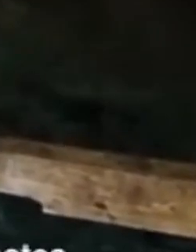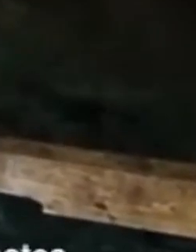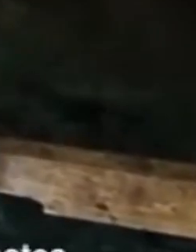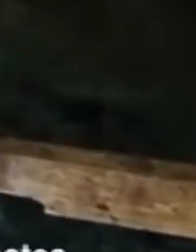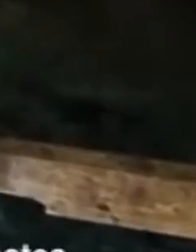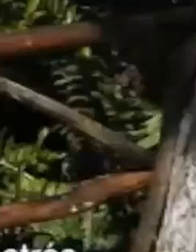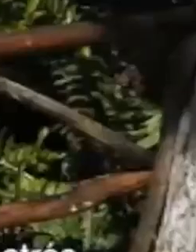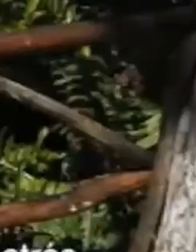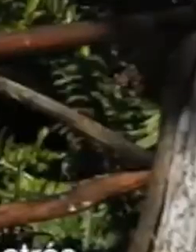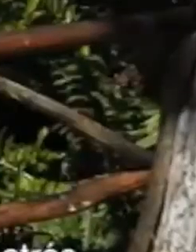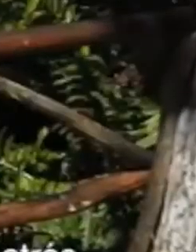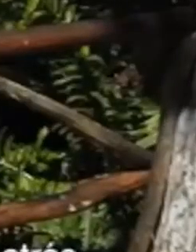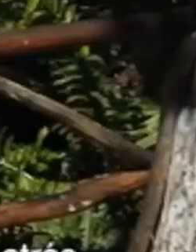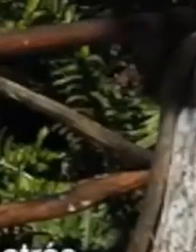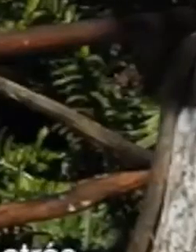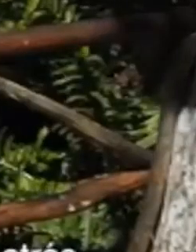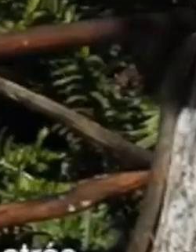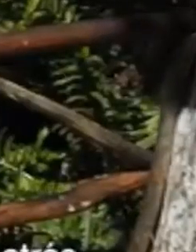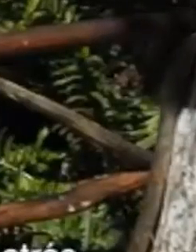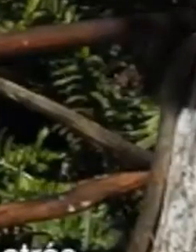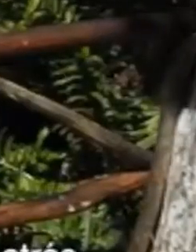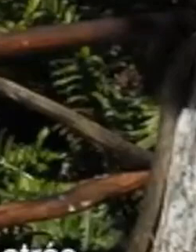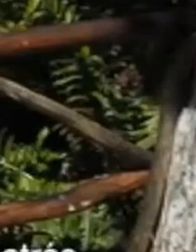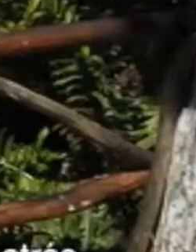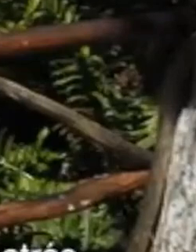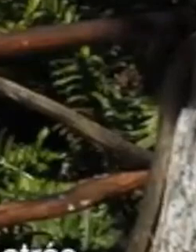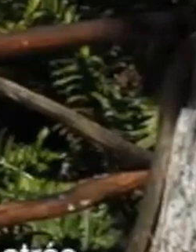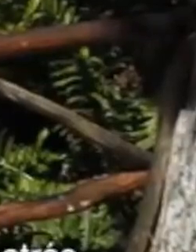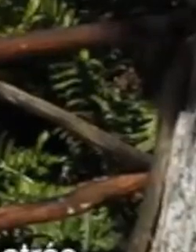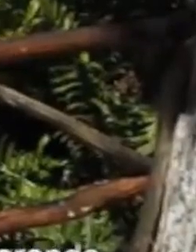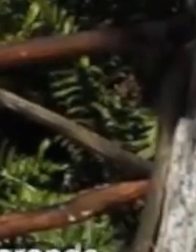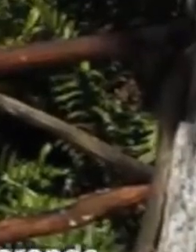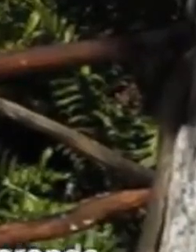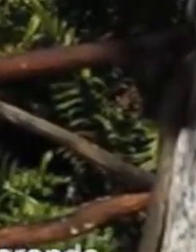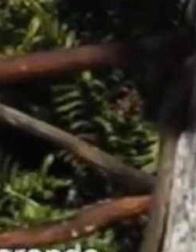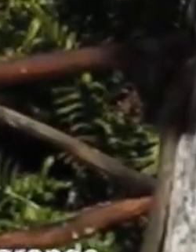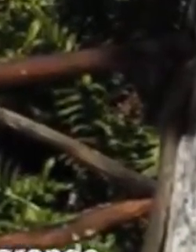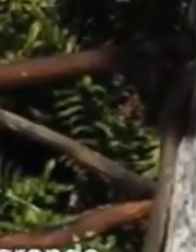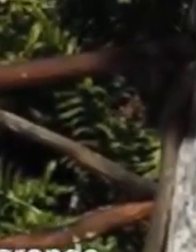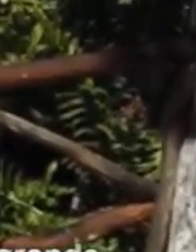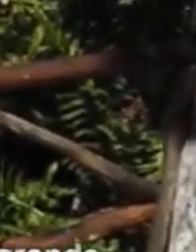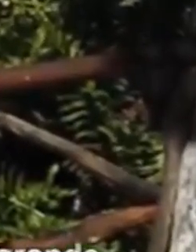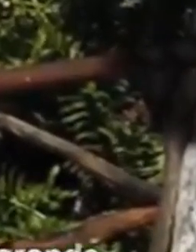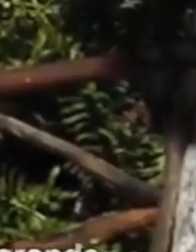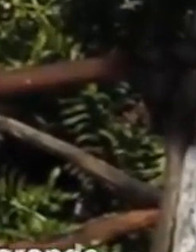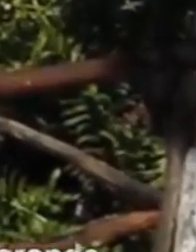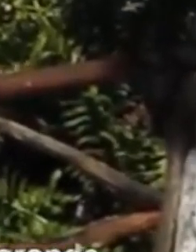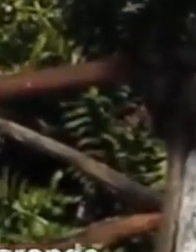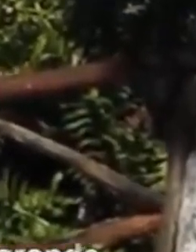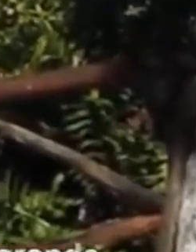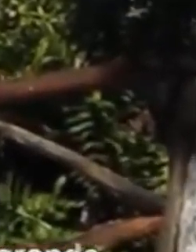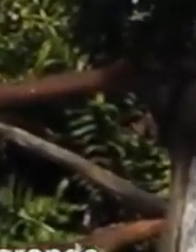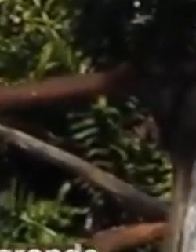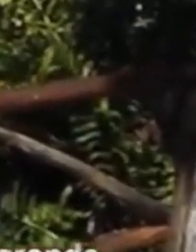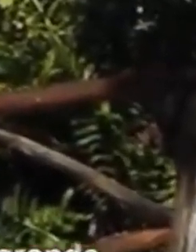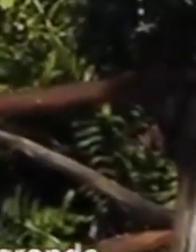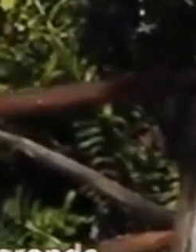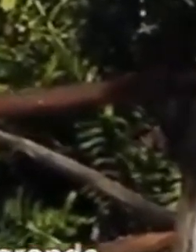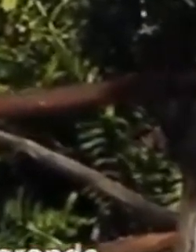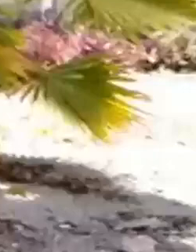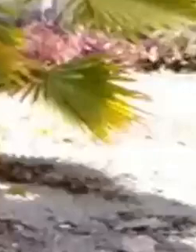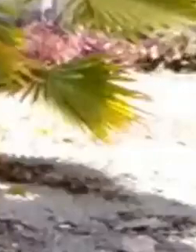esos cenotes. Porque mientras avanzamos más hacia atrás, el grosor de la tierra se va haciendo más